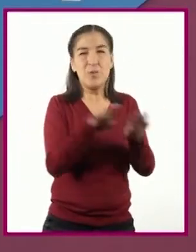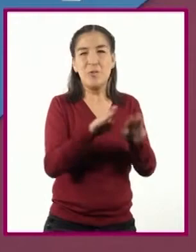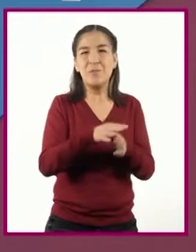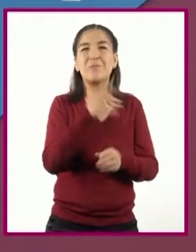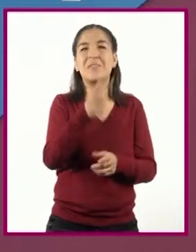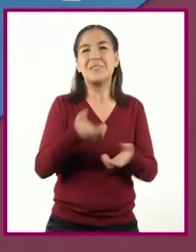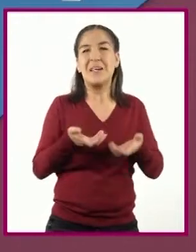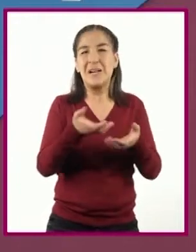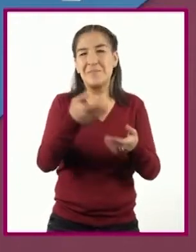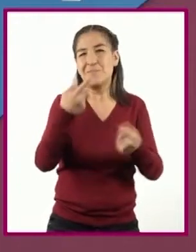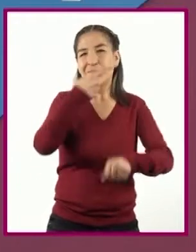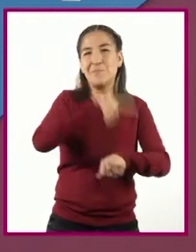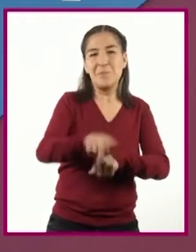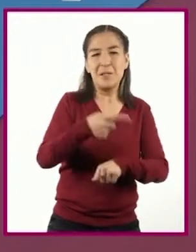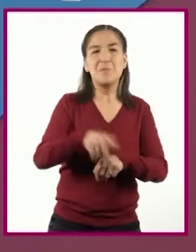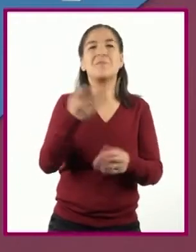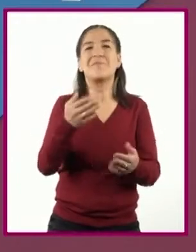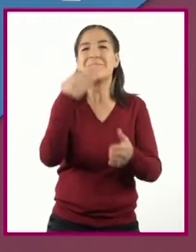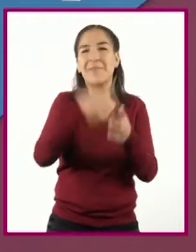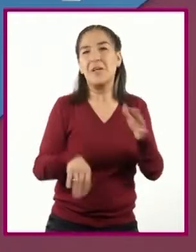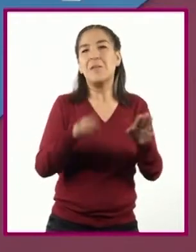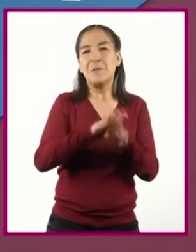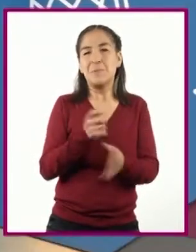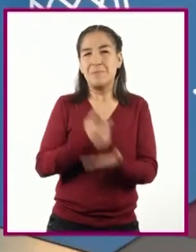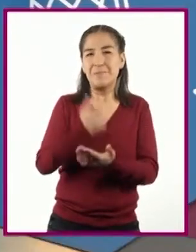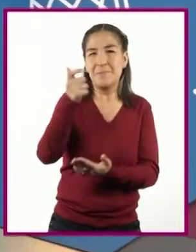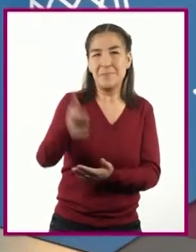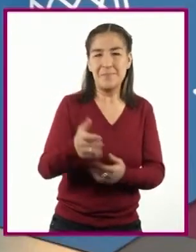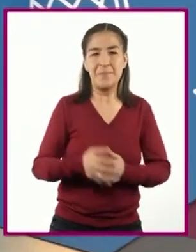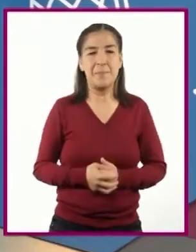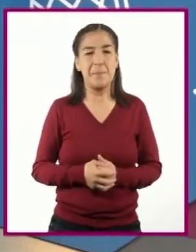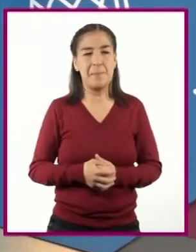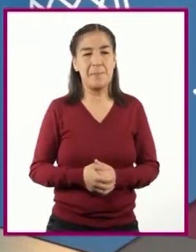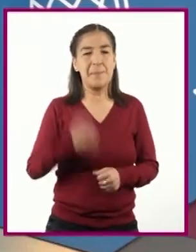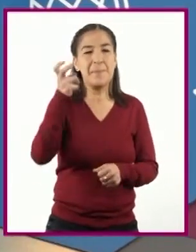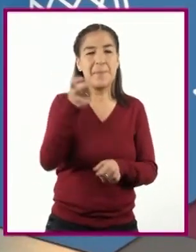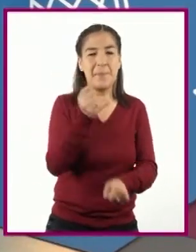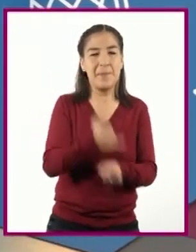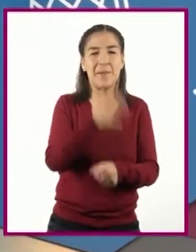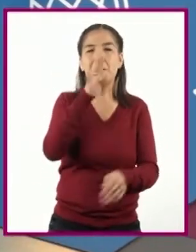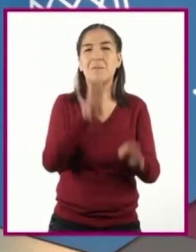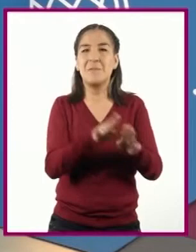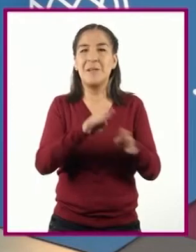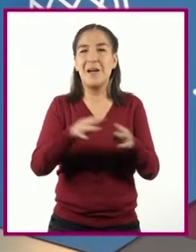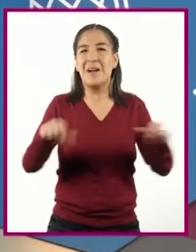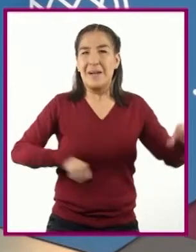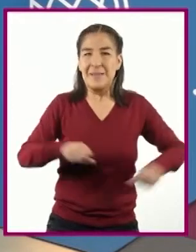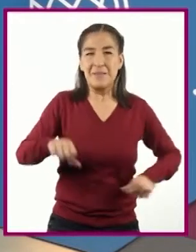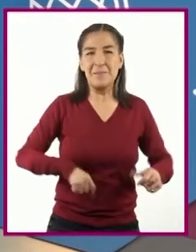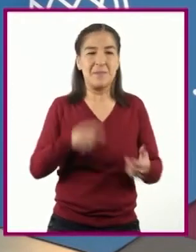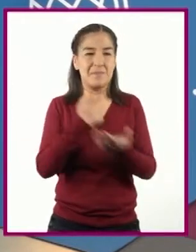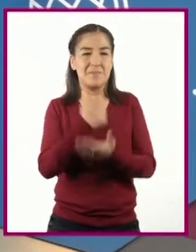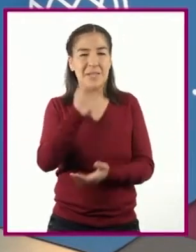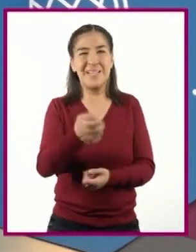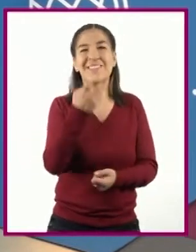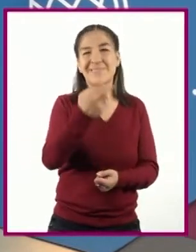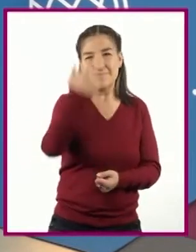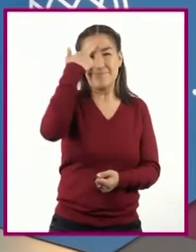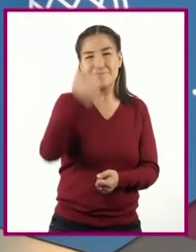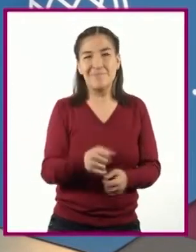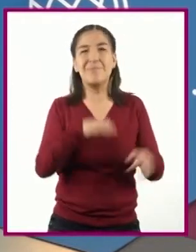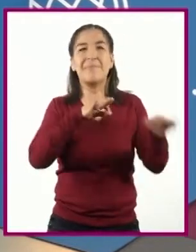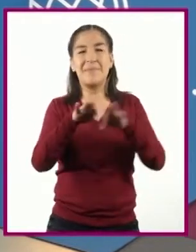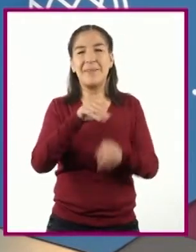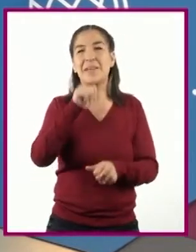insumos necesarios y realizar su producción. La interrupción de las actividades económicas provocó el desempleo. Al